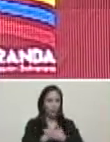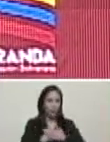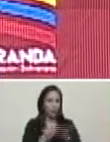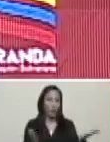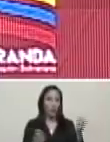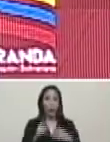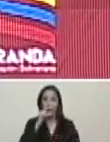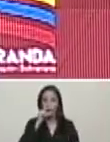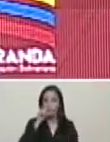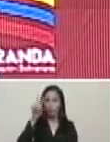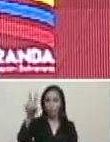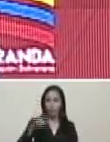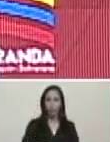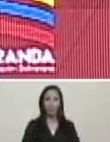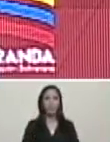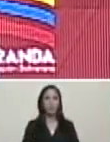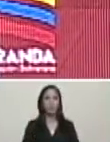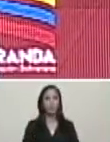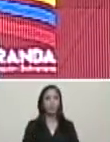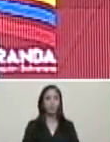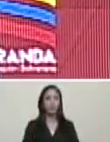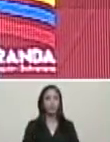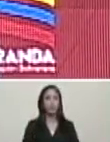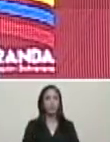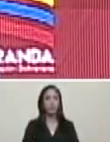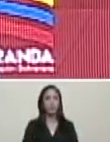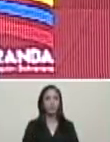Héctor Rodríguez Castro.